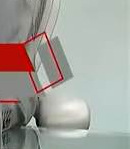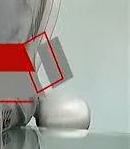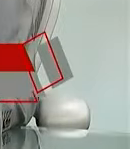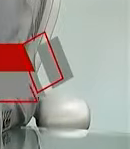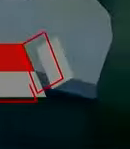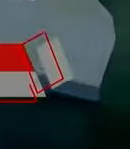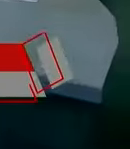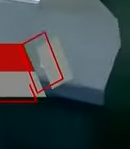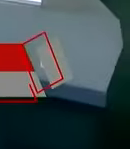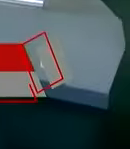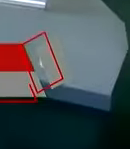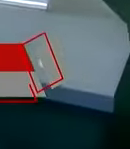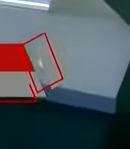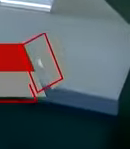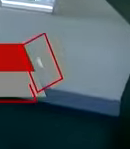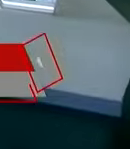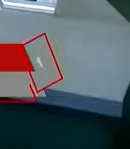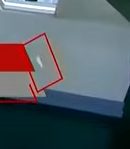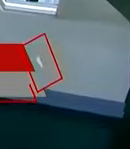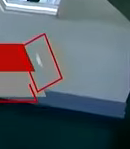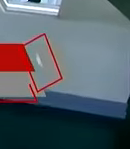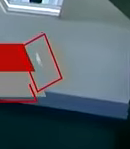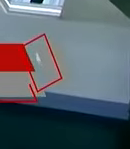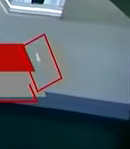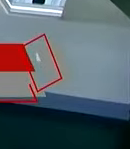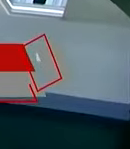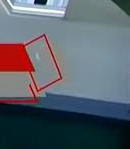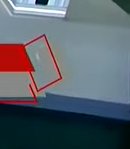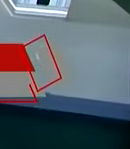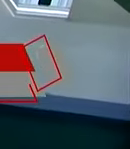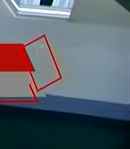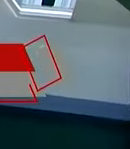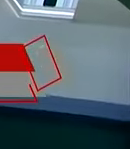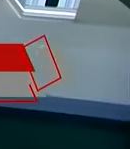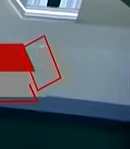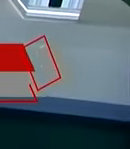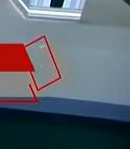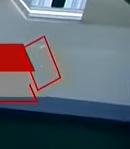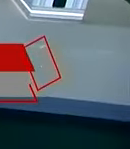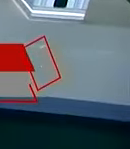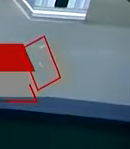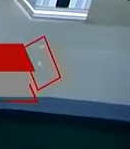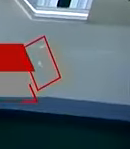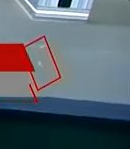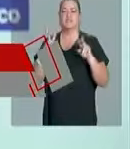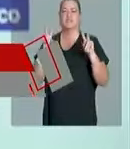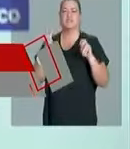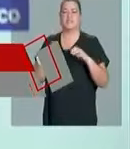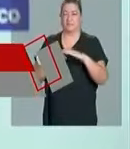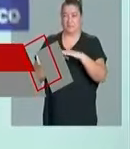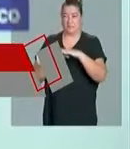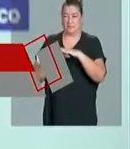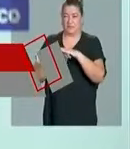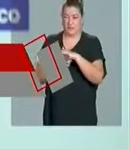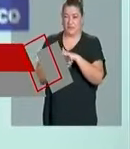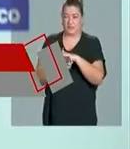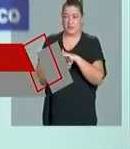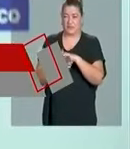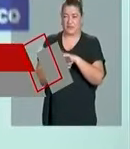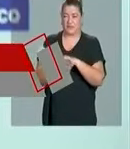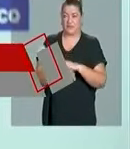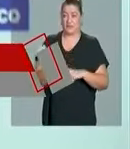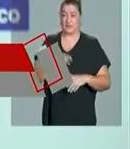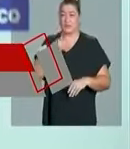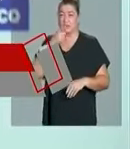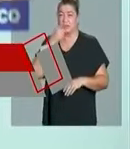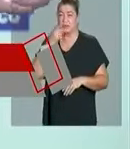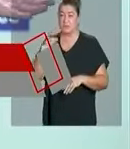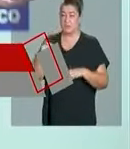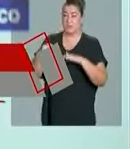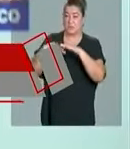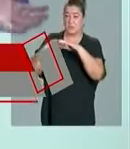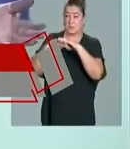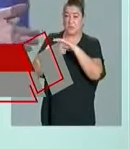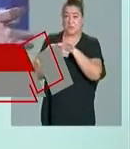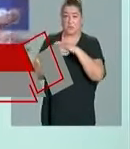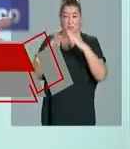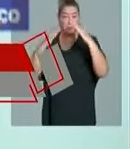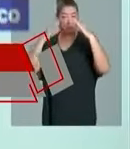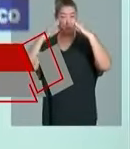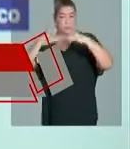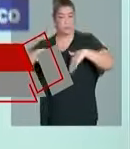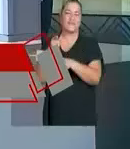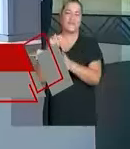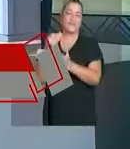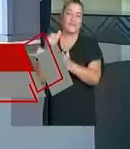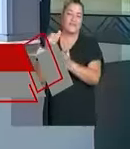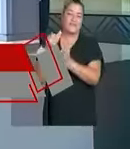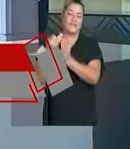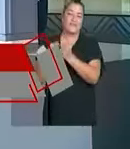un formato que se logró con mucho dinamismo. Los contendientes tuvieron oportunidad de intercambiar ideas, de hacer